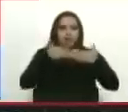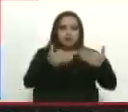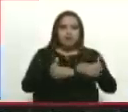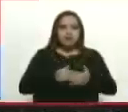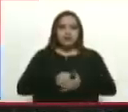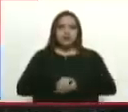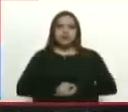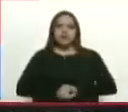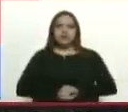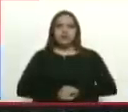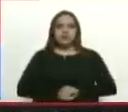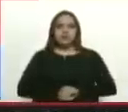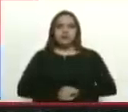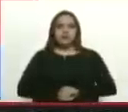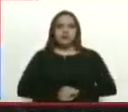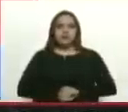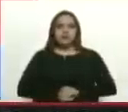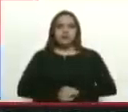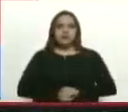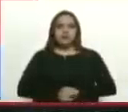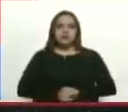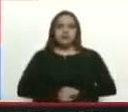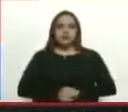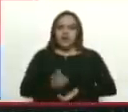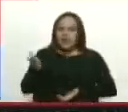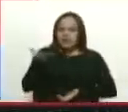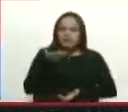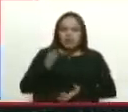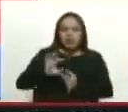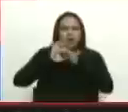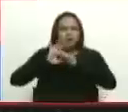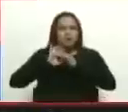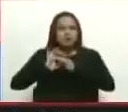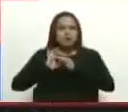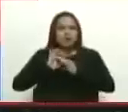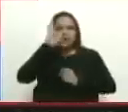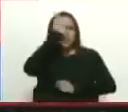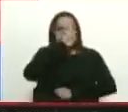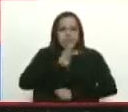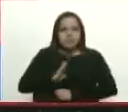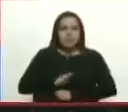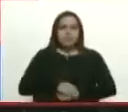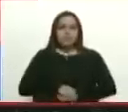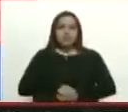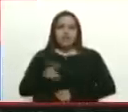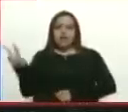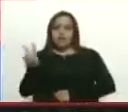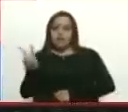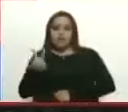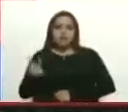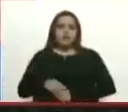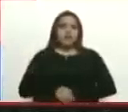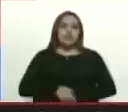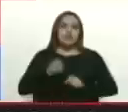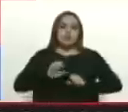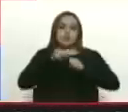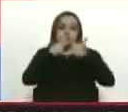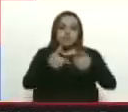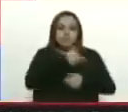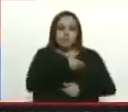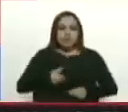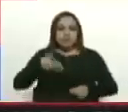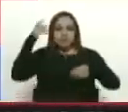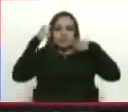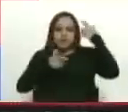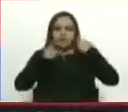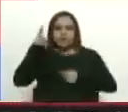bueno, en esa unión entre Brasil y Venezuela que se inició con el comandante Chávez y el